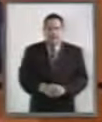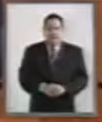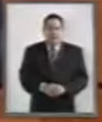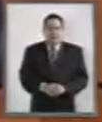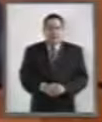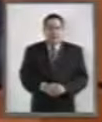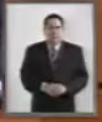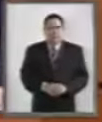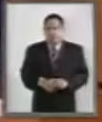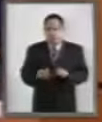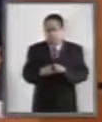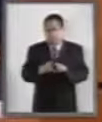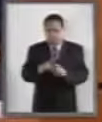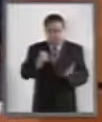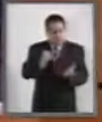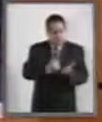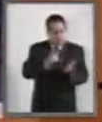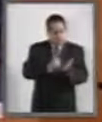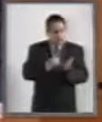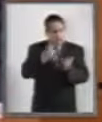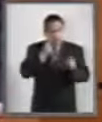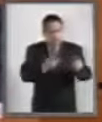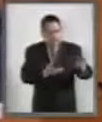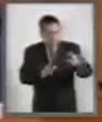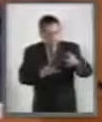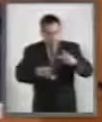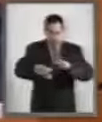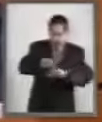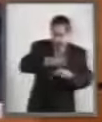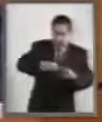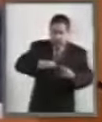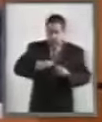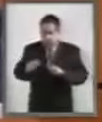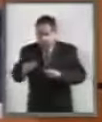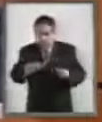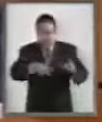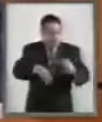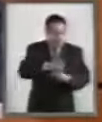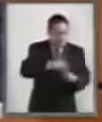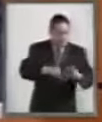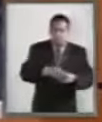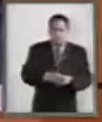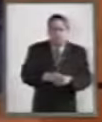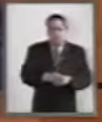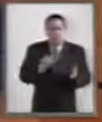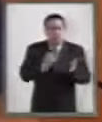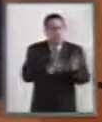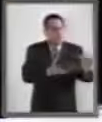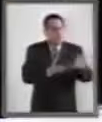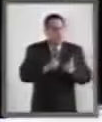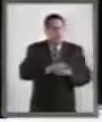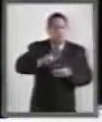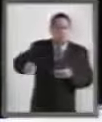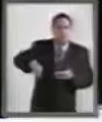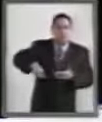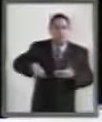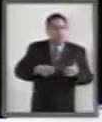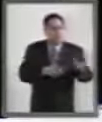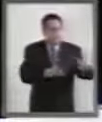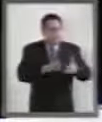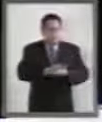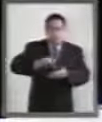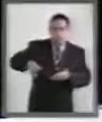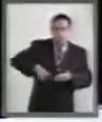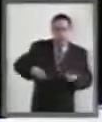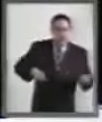40%. En lugar de impuestos como mecanismo redistributivo, se ha optado por impuestos regresivos, dañando a los